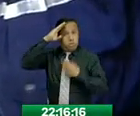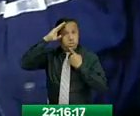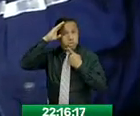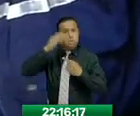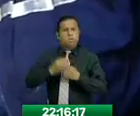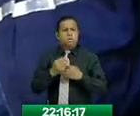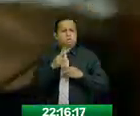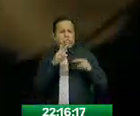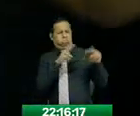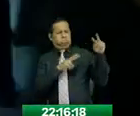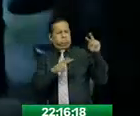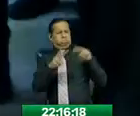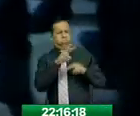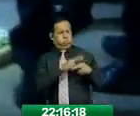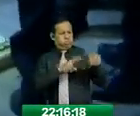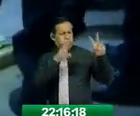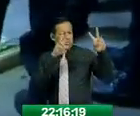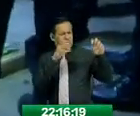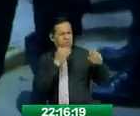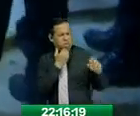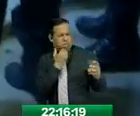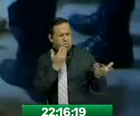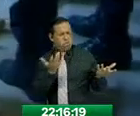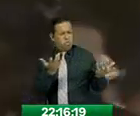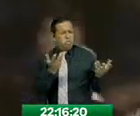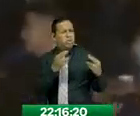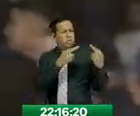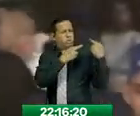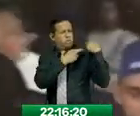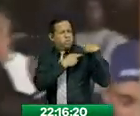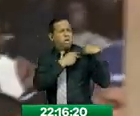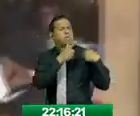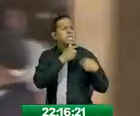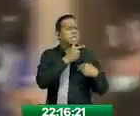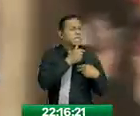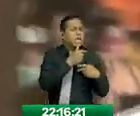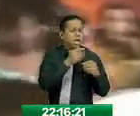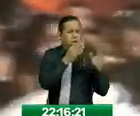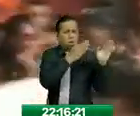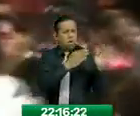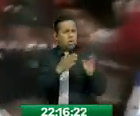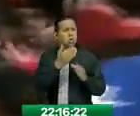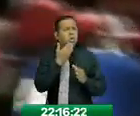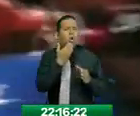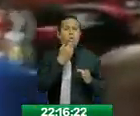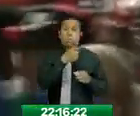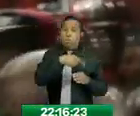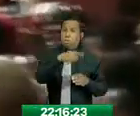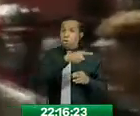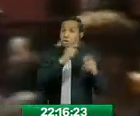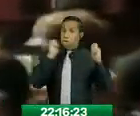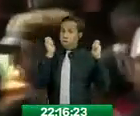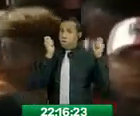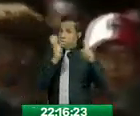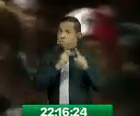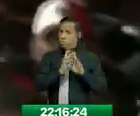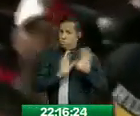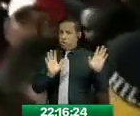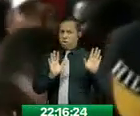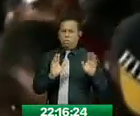una minuciosa investigación para determinar responsabilidades. Se presume que no era una simple celebración. Era